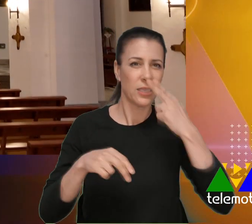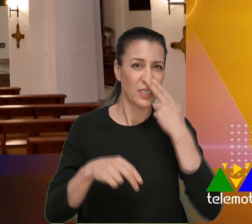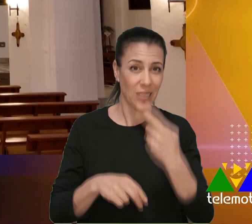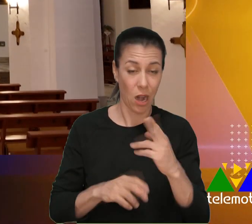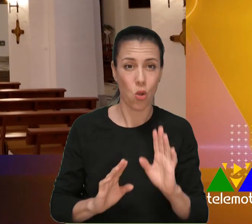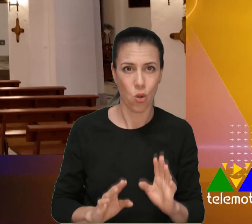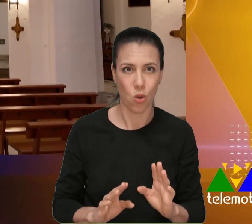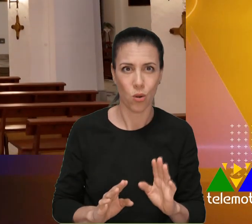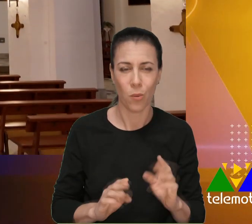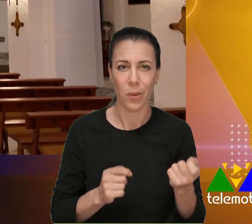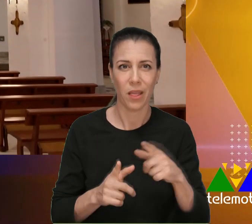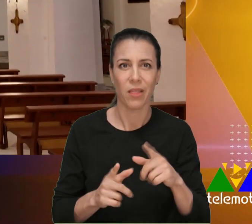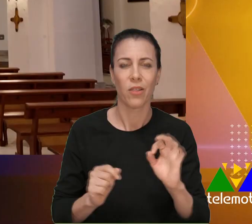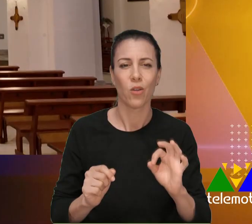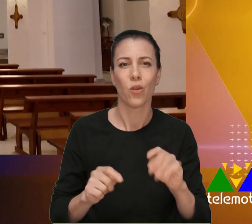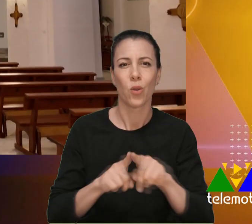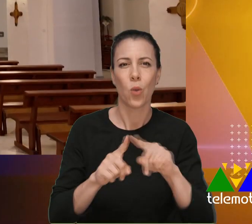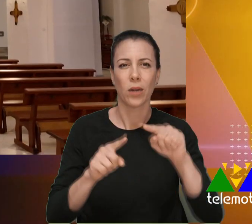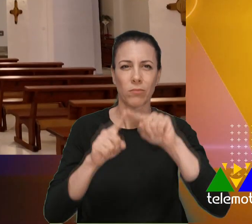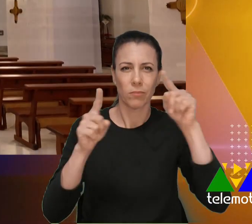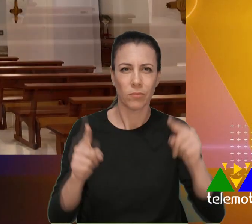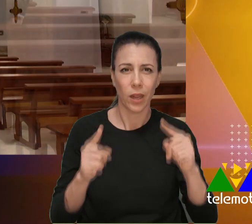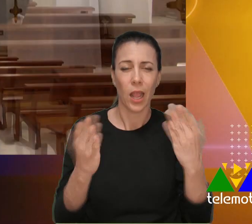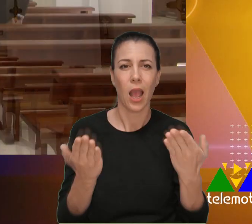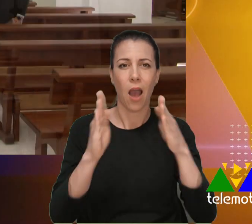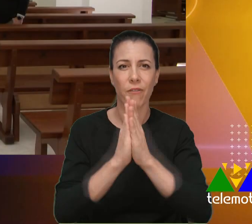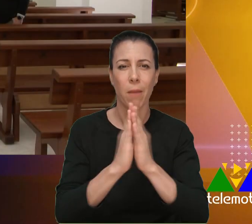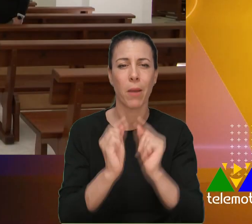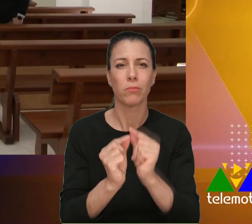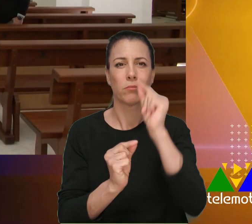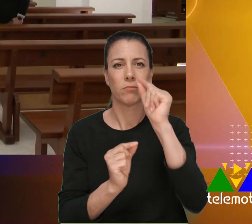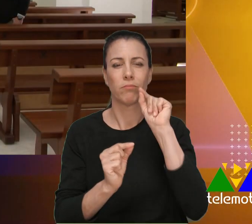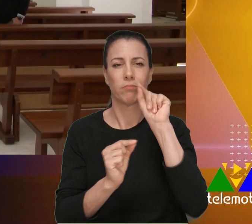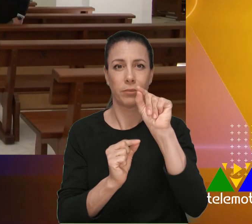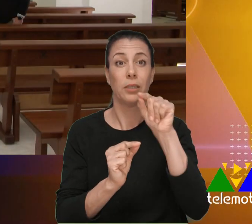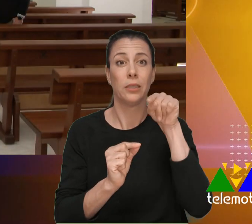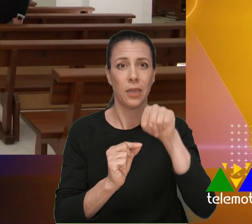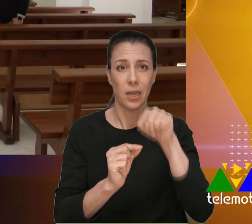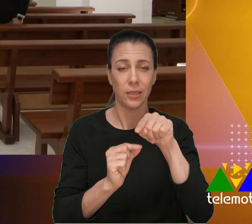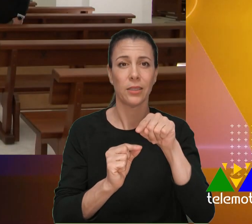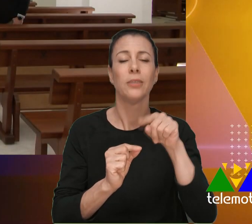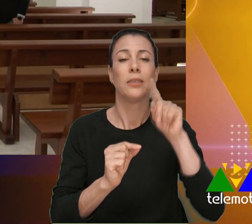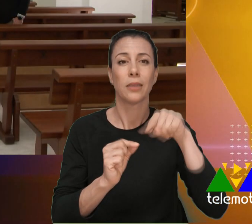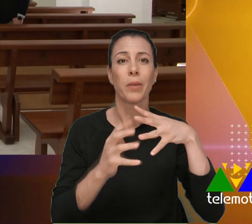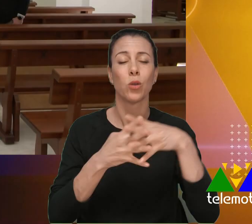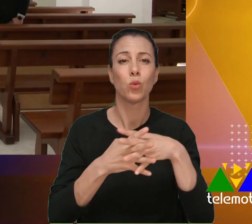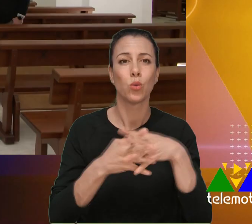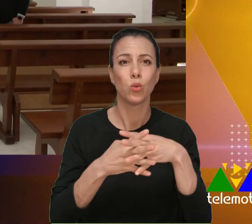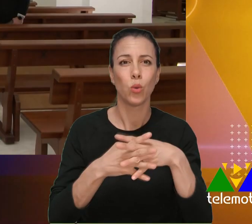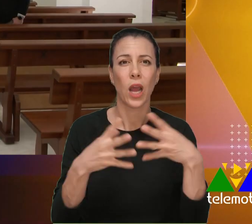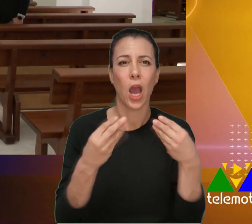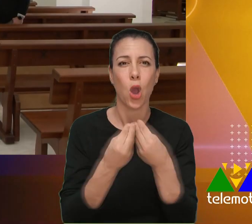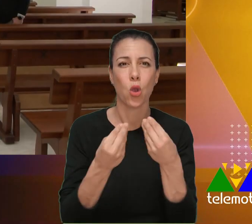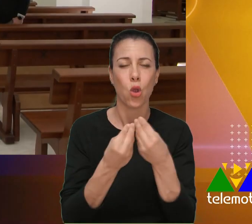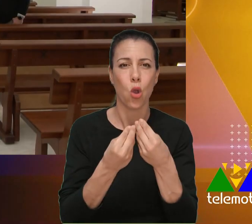típica de arcos fajones, de arcos diafragma, con bóveda apuntada, en la estructura de capillas